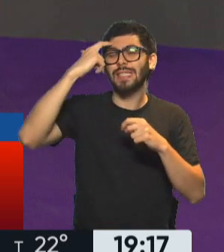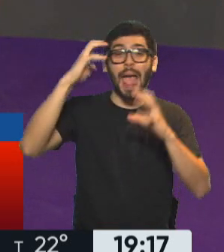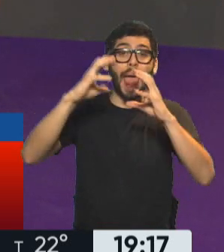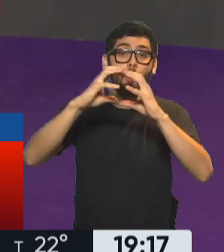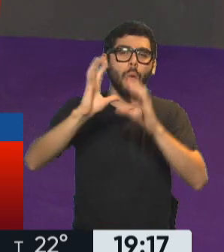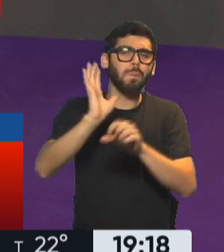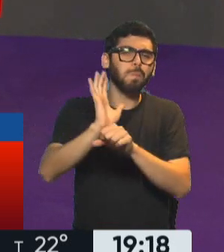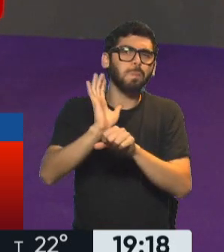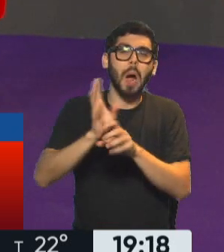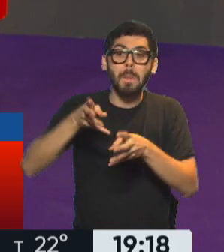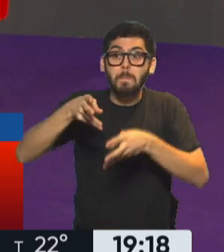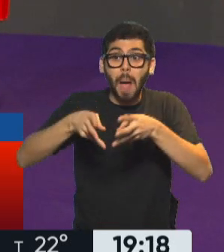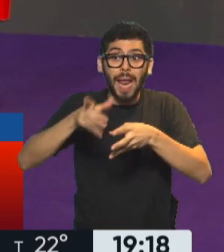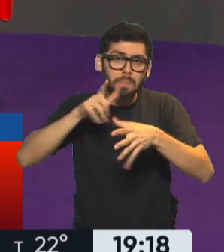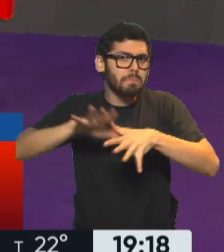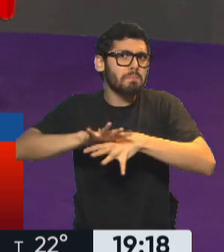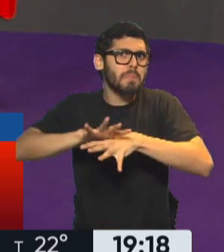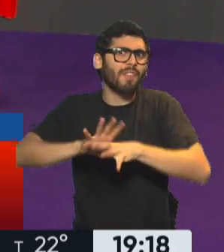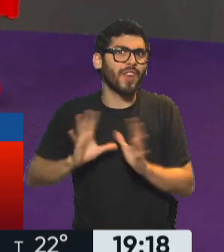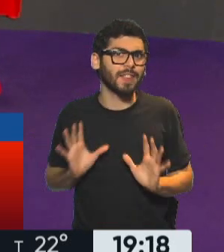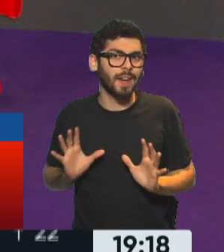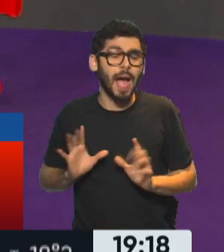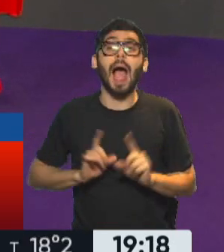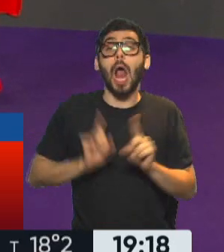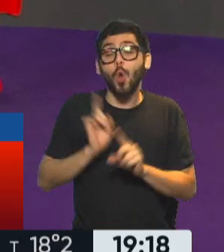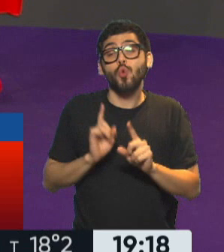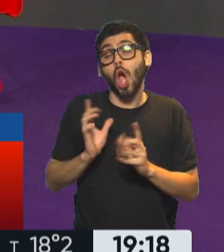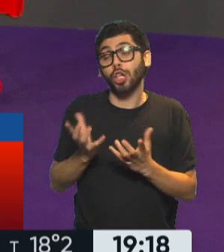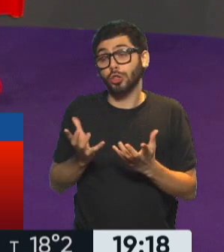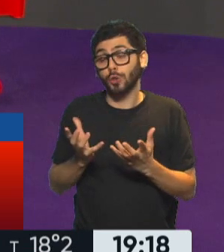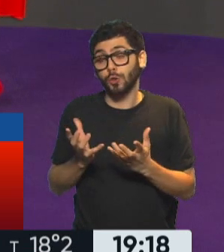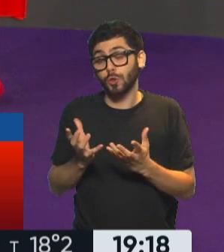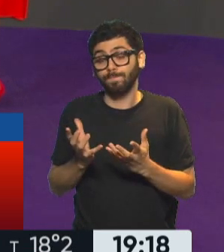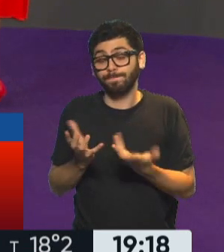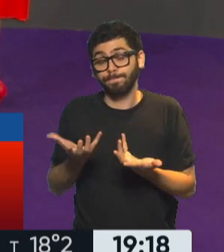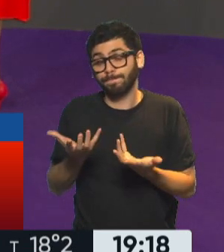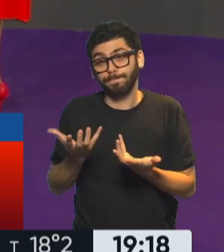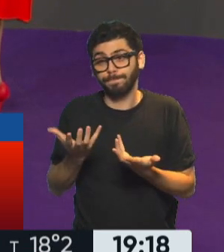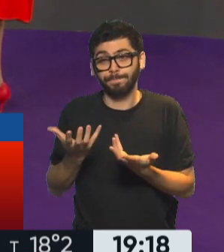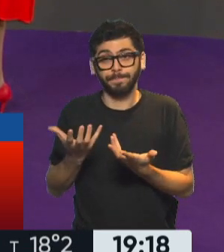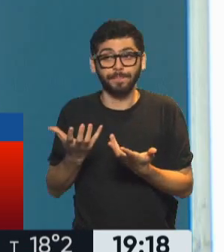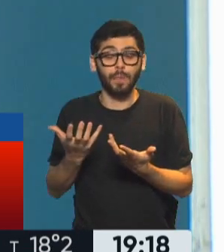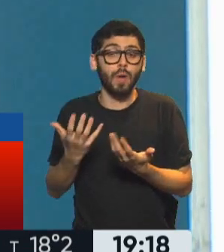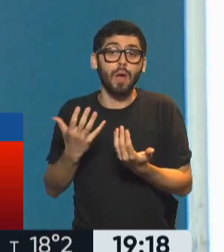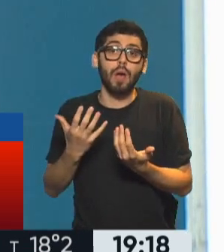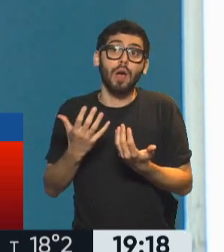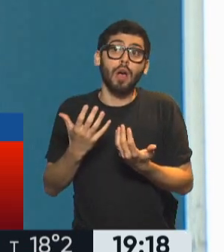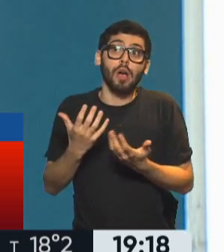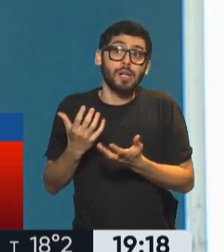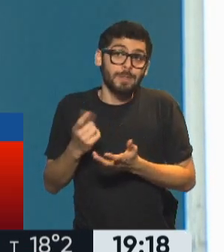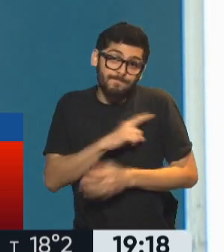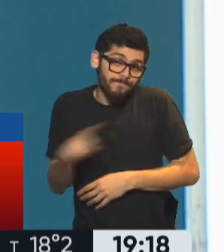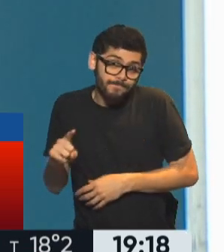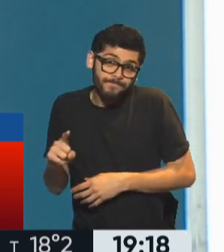Lamentablemente algunos no la usan bien, ¿sí? Y algunos que tienen algunas imperfecciones en el cerebro quizá la usan mejor muchísimas